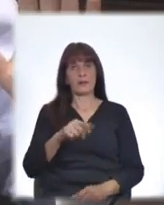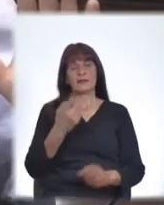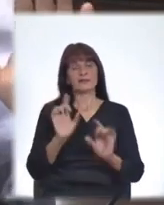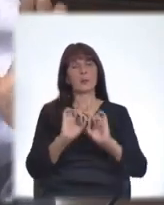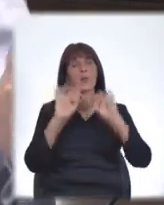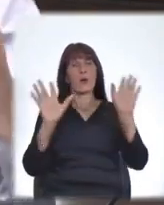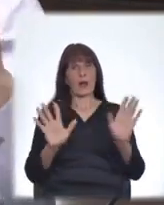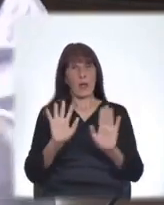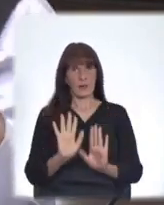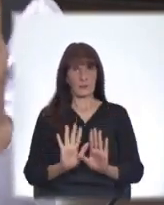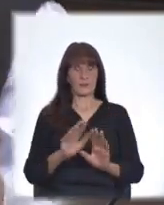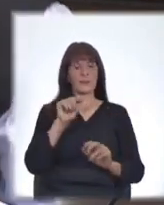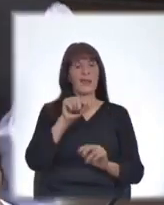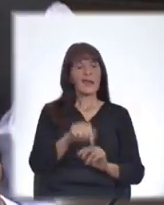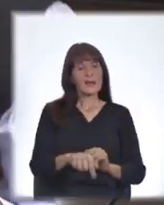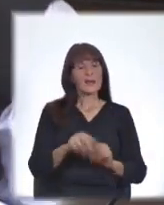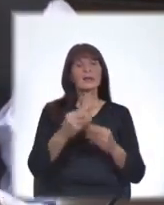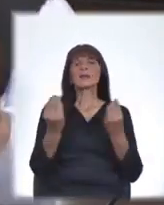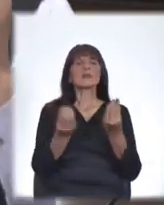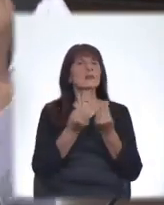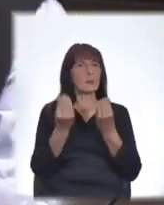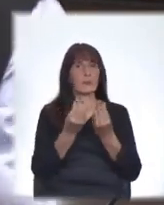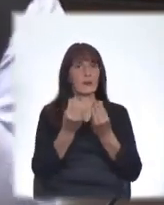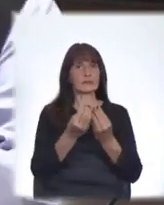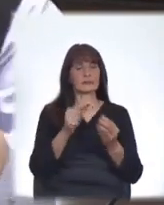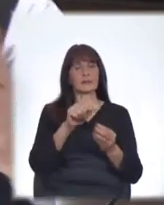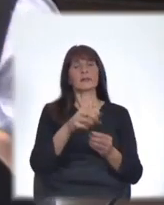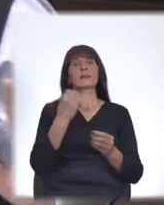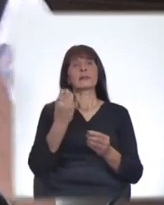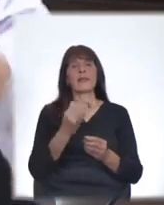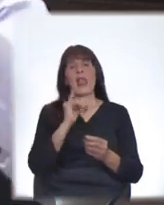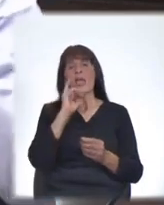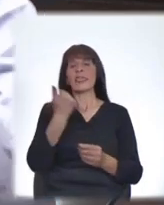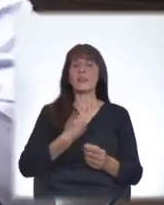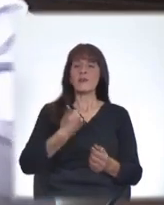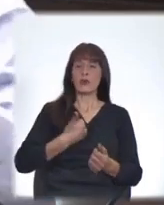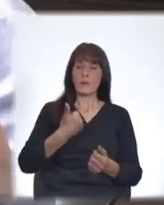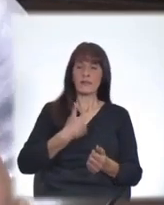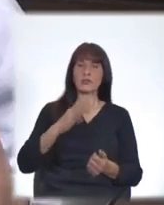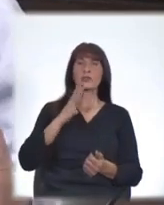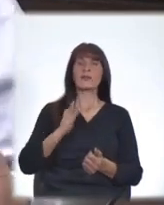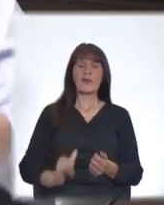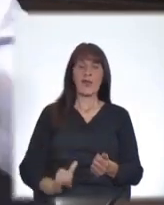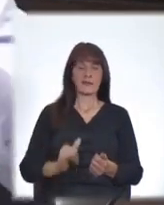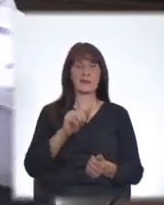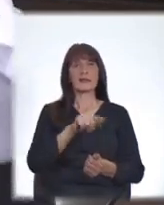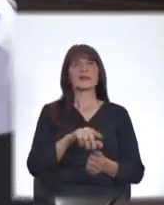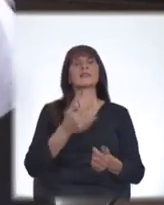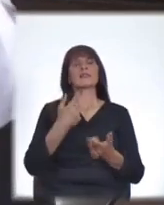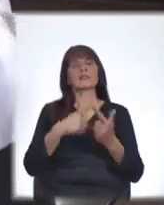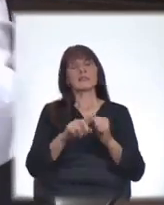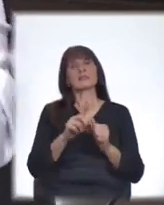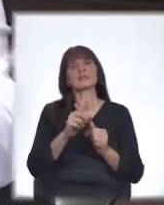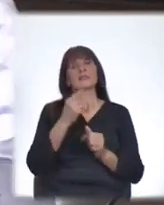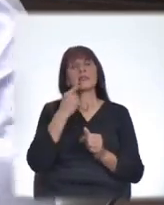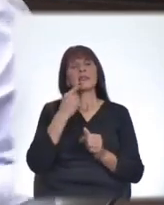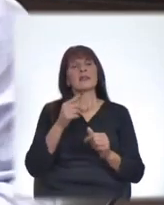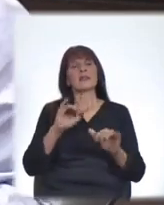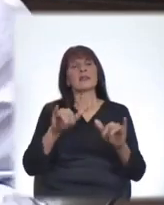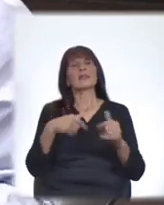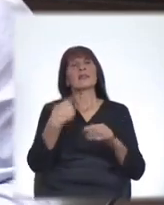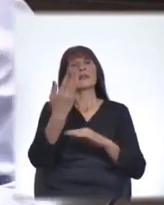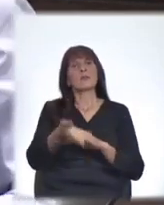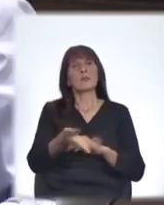claro. Aquí lo que va a pasar es que la escasa información que tenemos nos permite decir lo siguiente después de haber escudriñado